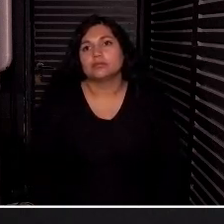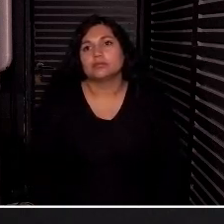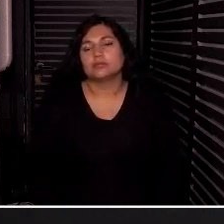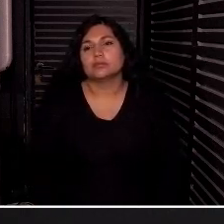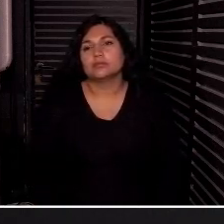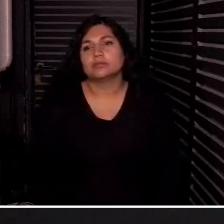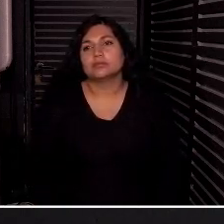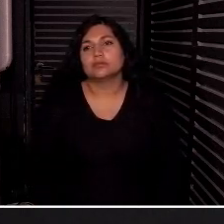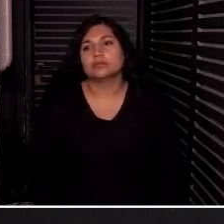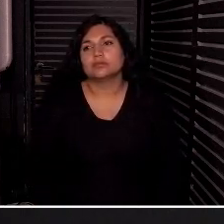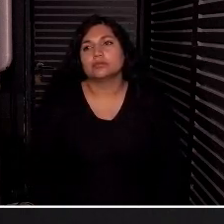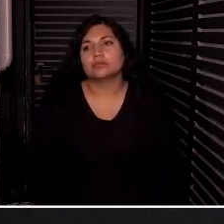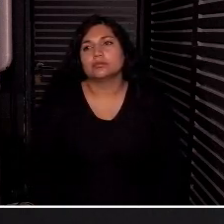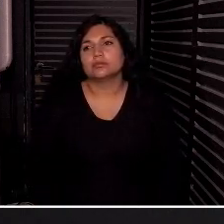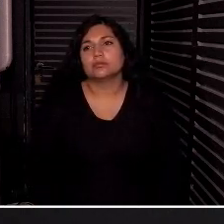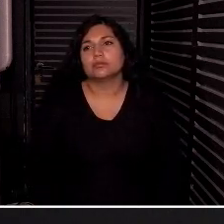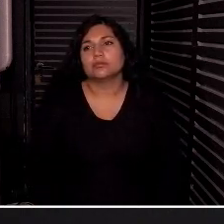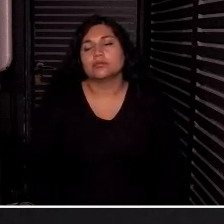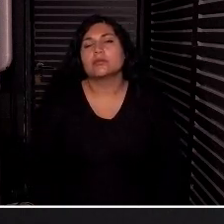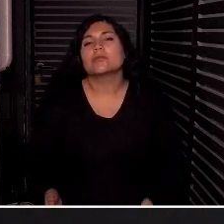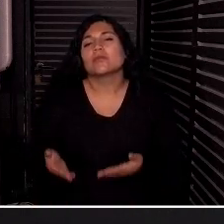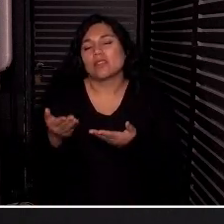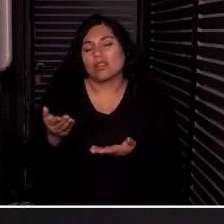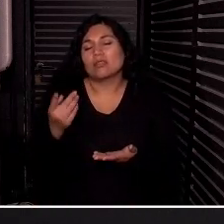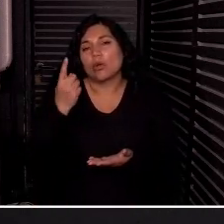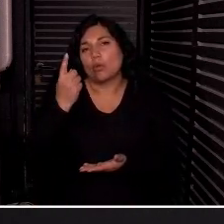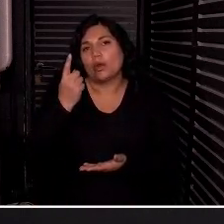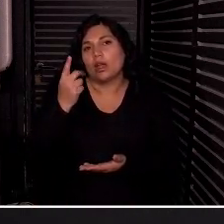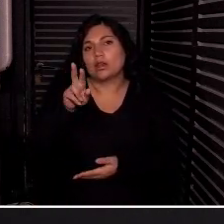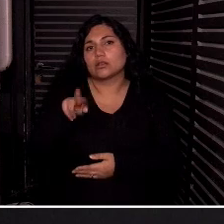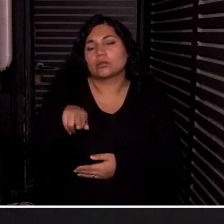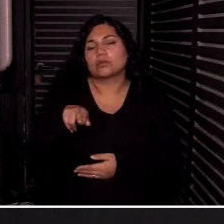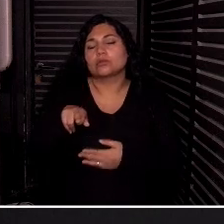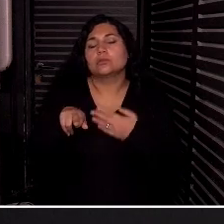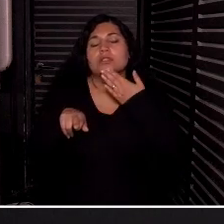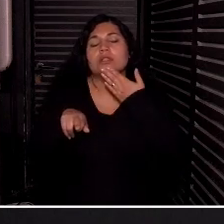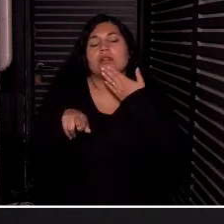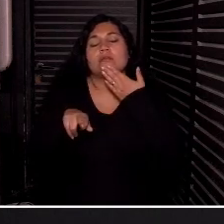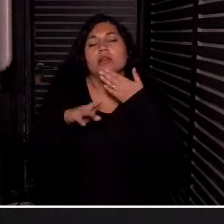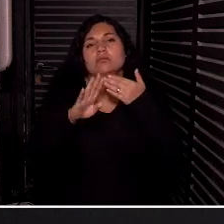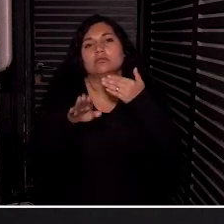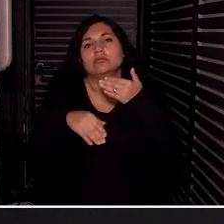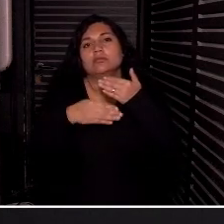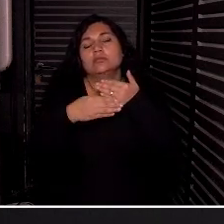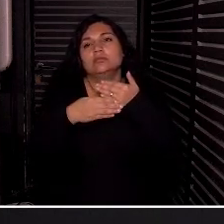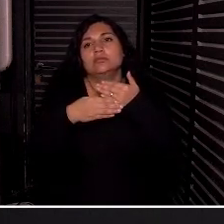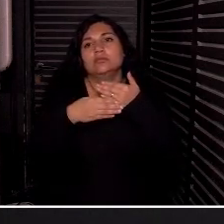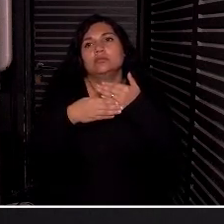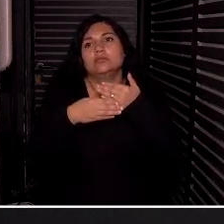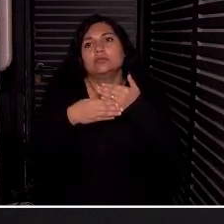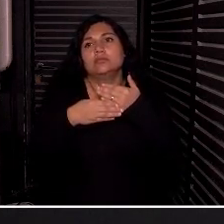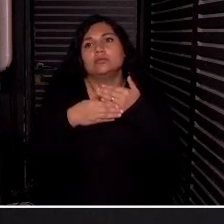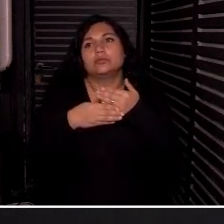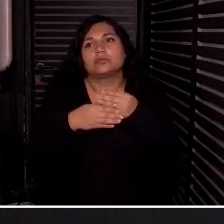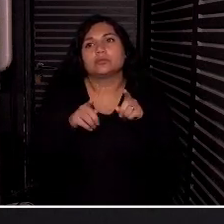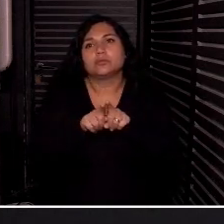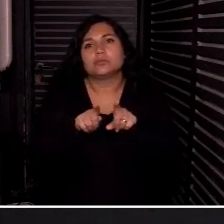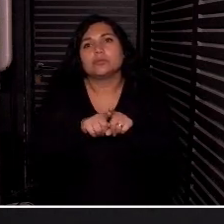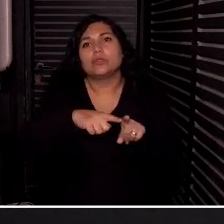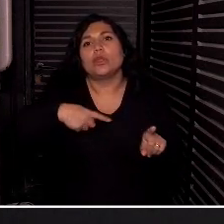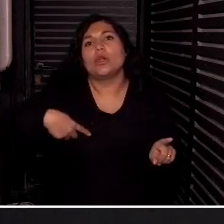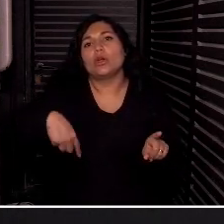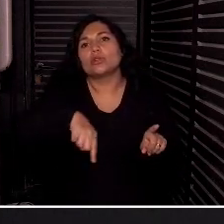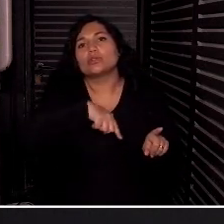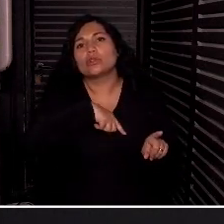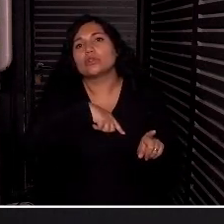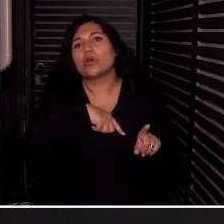eh ese es uno de los factores Pero además porque misional mentee y veo aquí al Señor de cantar cierto nosotros vendemos